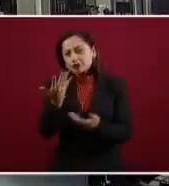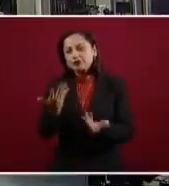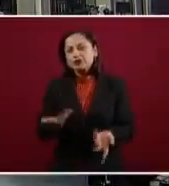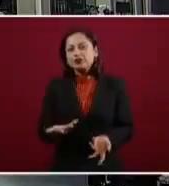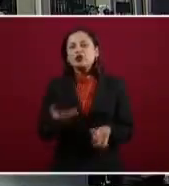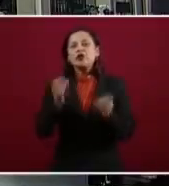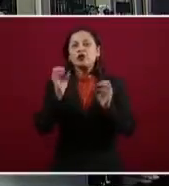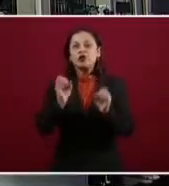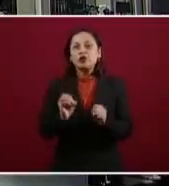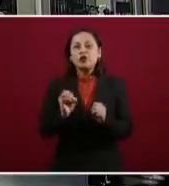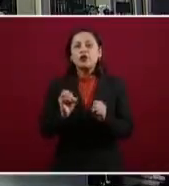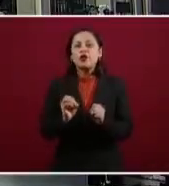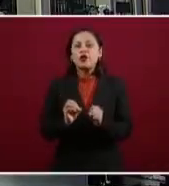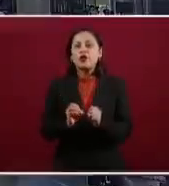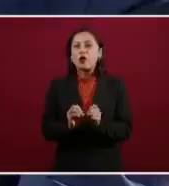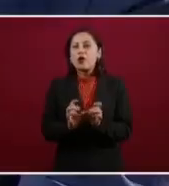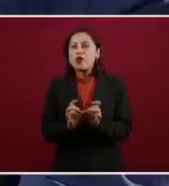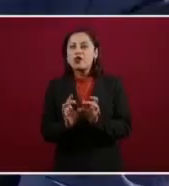improvisaciones